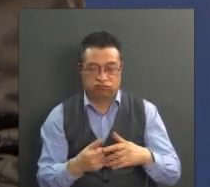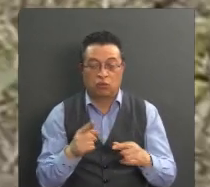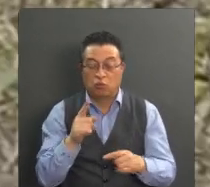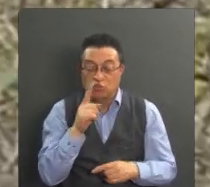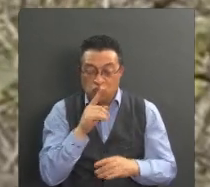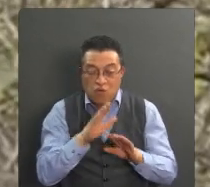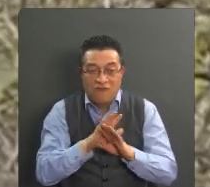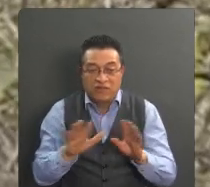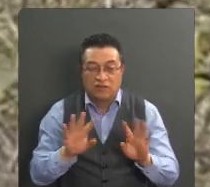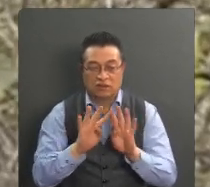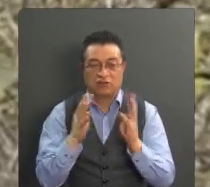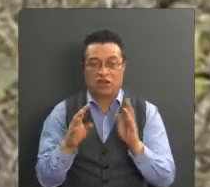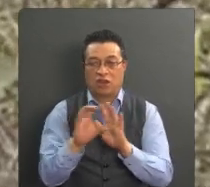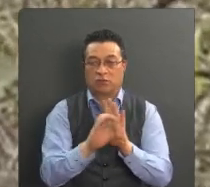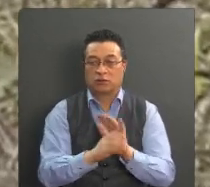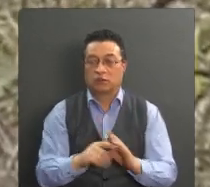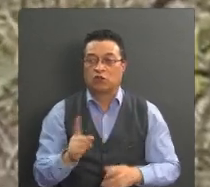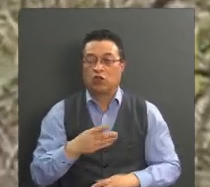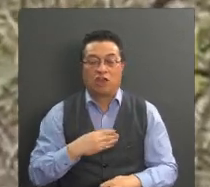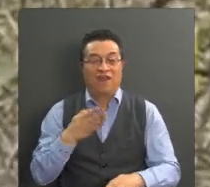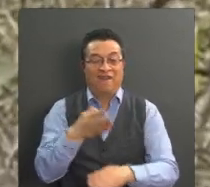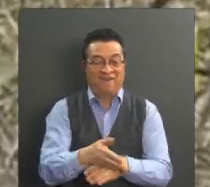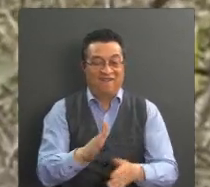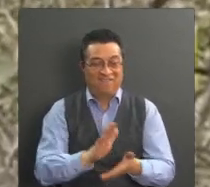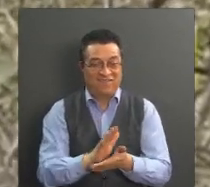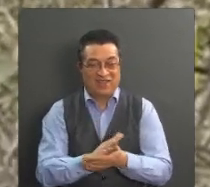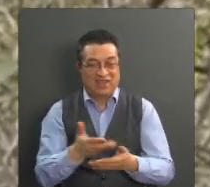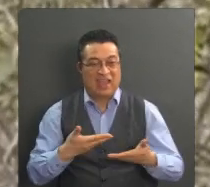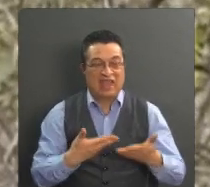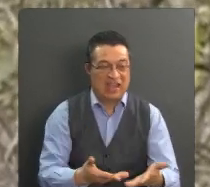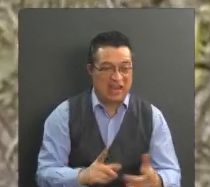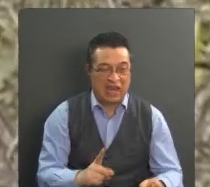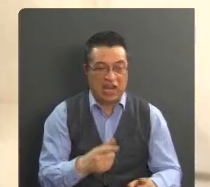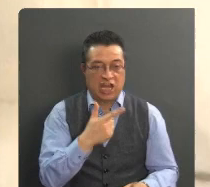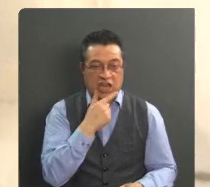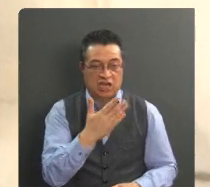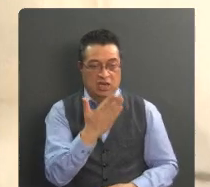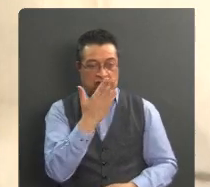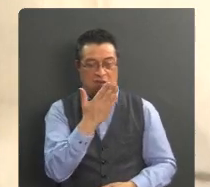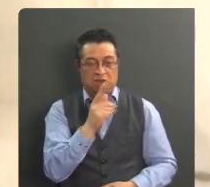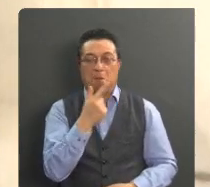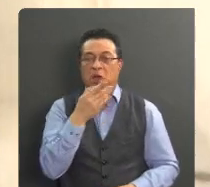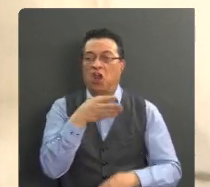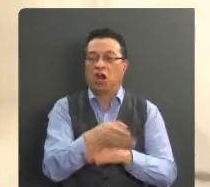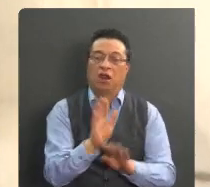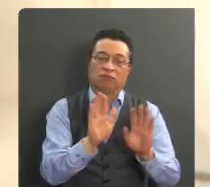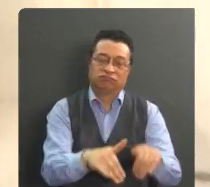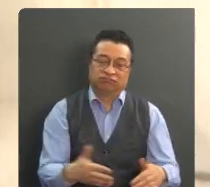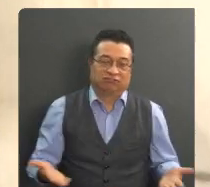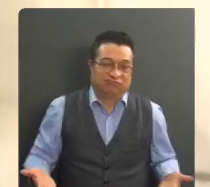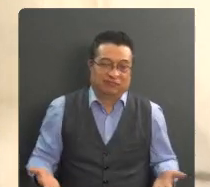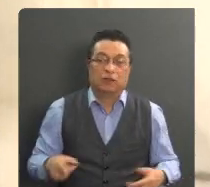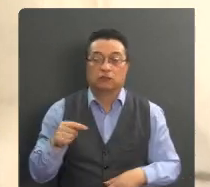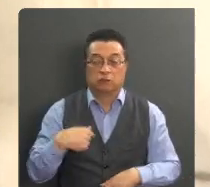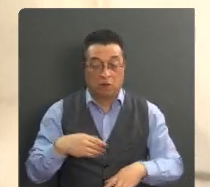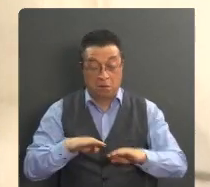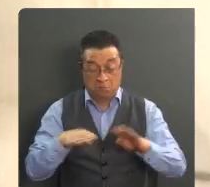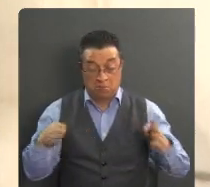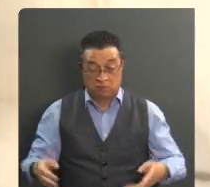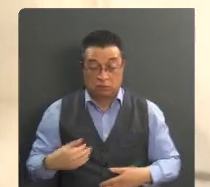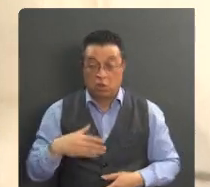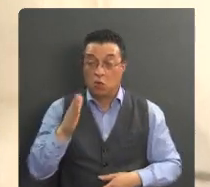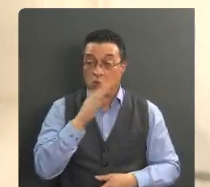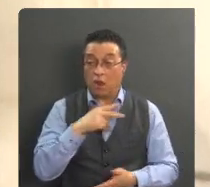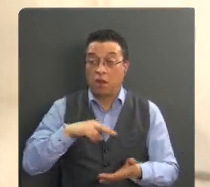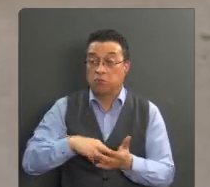convención. Nadie quiere ir a una fiesta a la que no querían invitarte desde el principio. Apoyamos la mesa, pero no teníamos problema de que vinieran